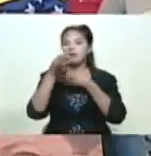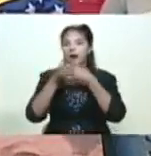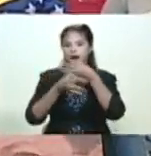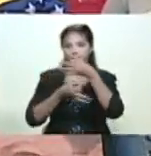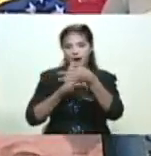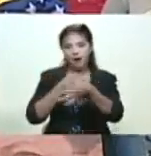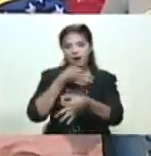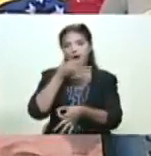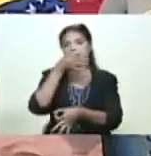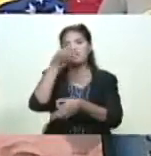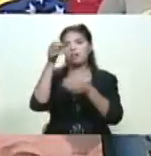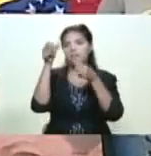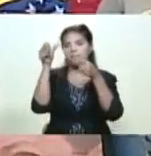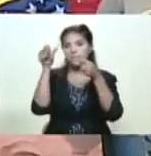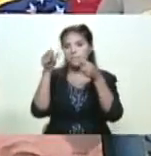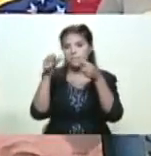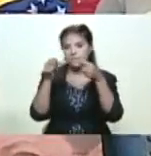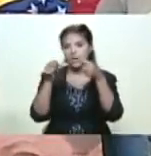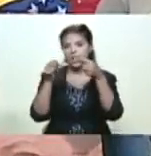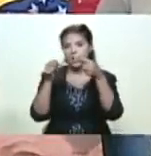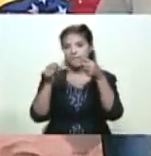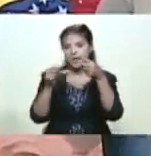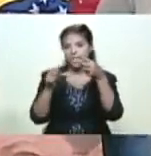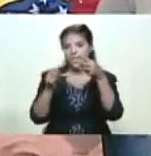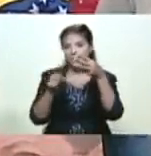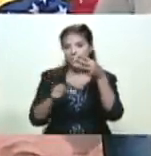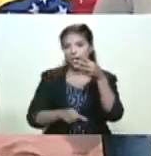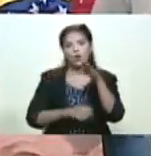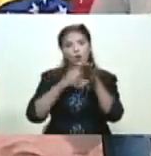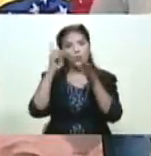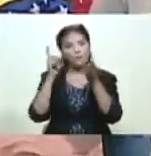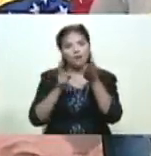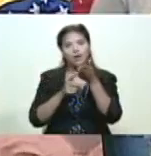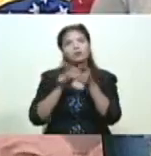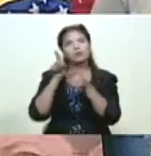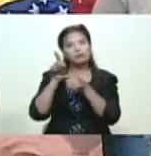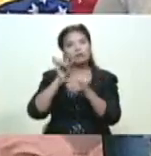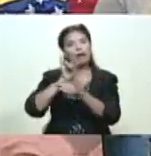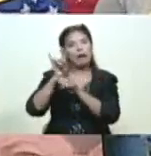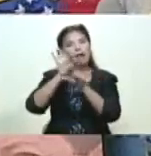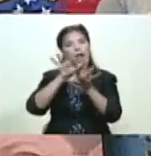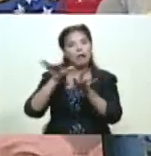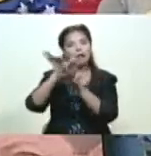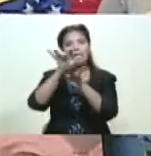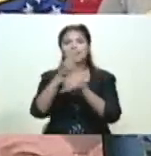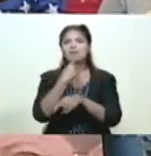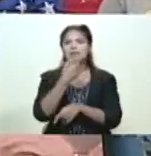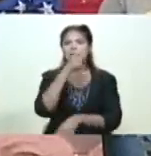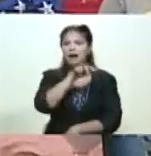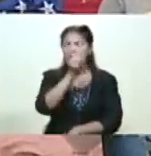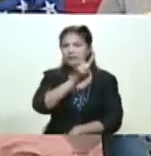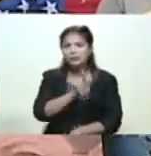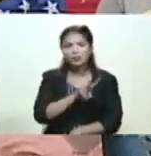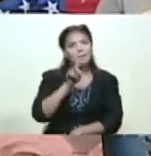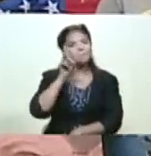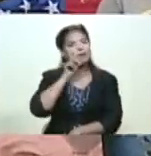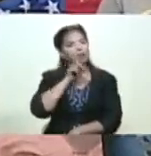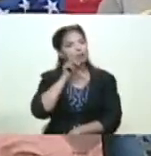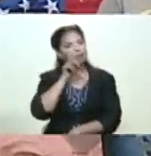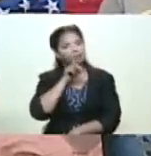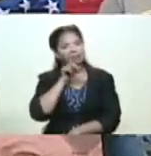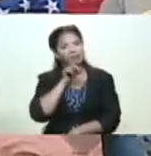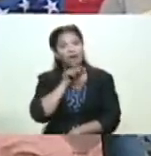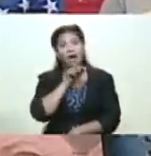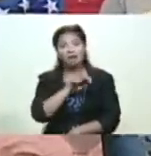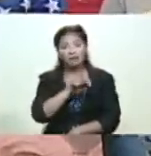Mr. Trump, te están engañando, Trump. Todo lo que te dicen de Venezuela es mentira y te